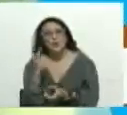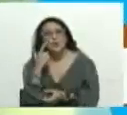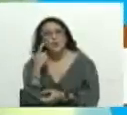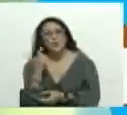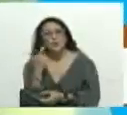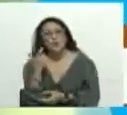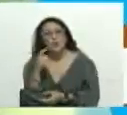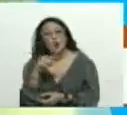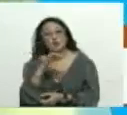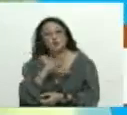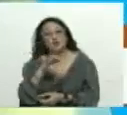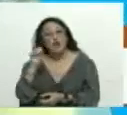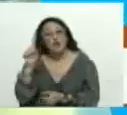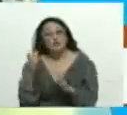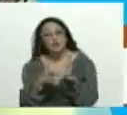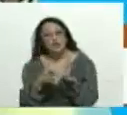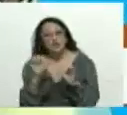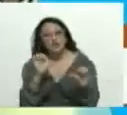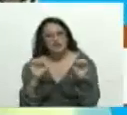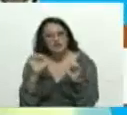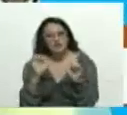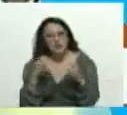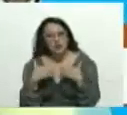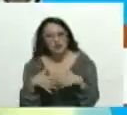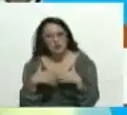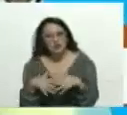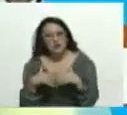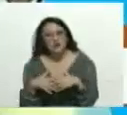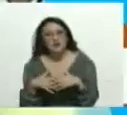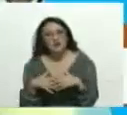en el socialismo técnico científico industrial